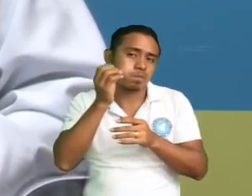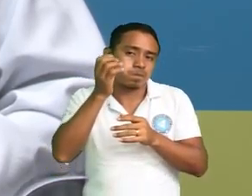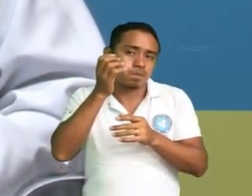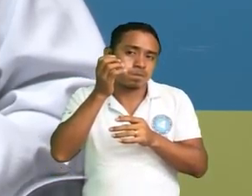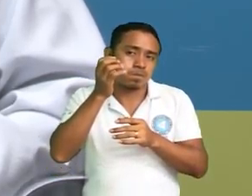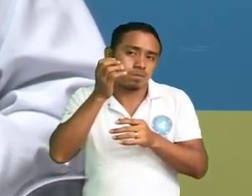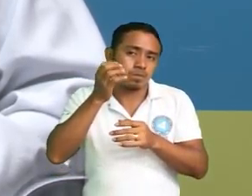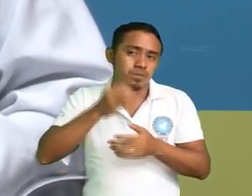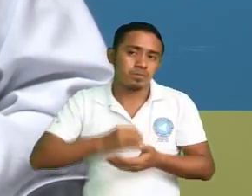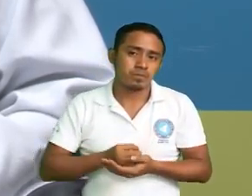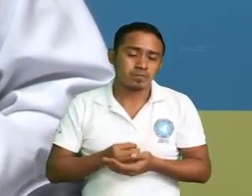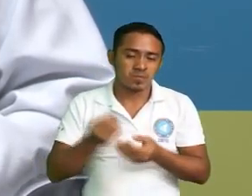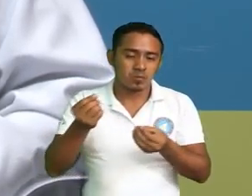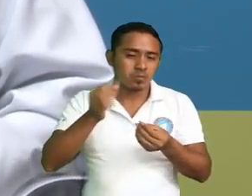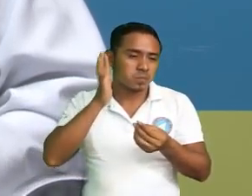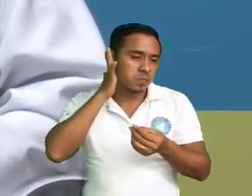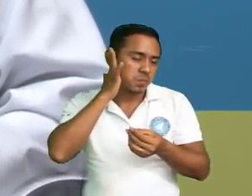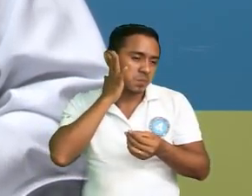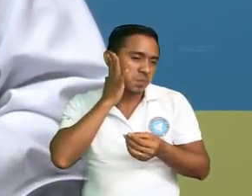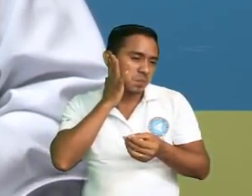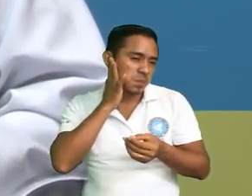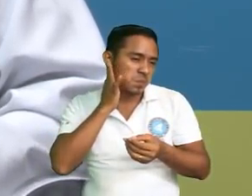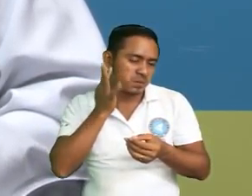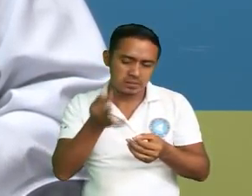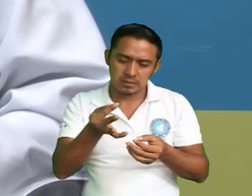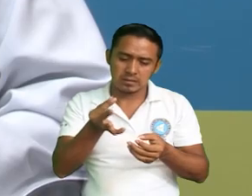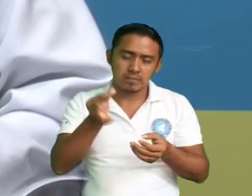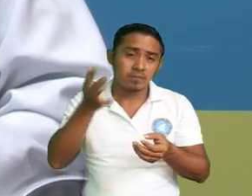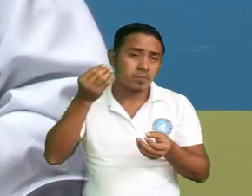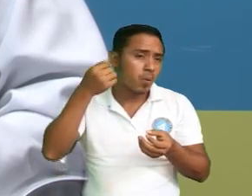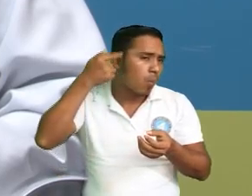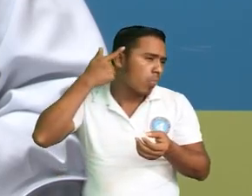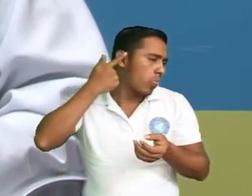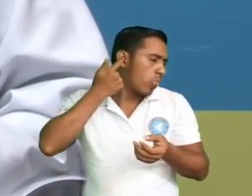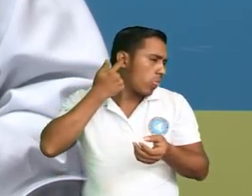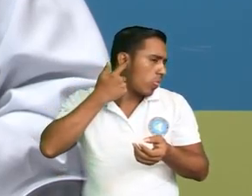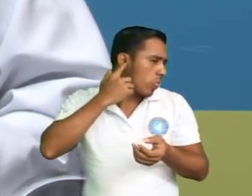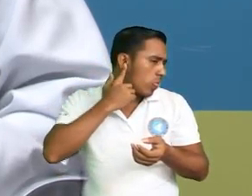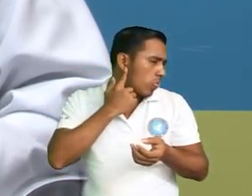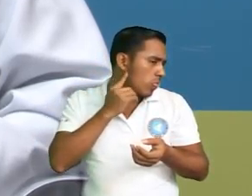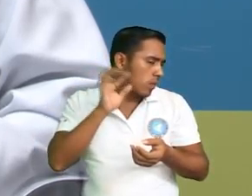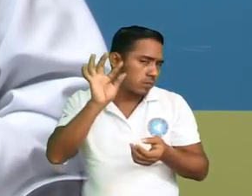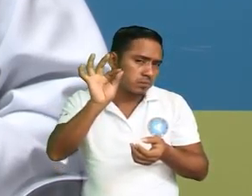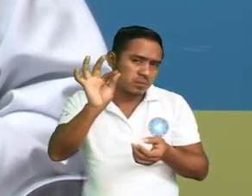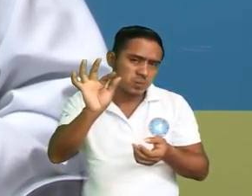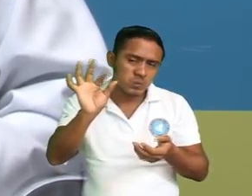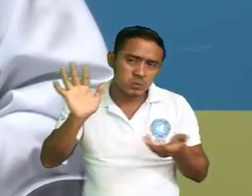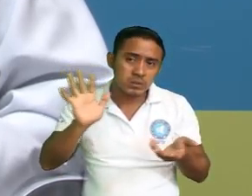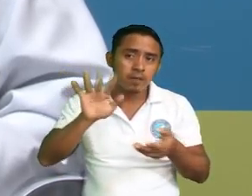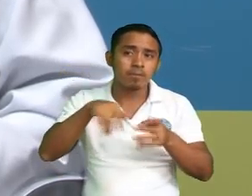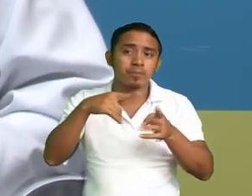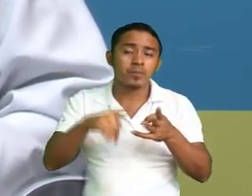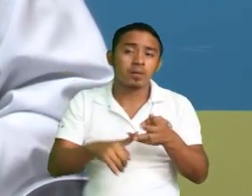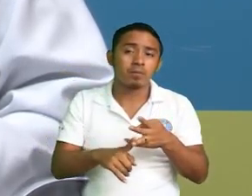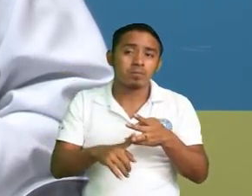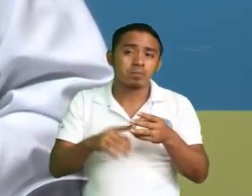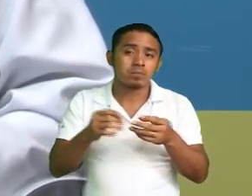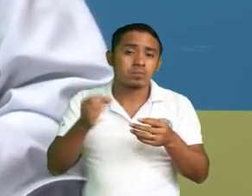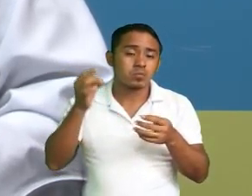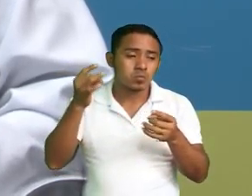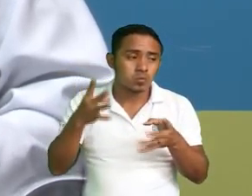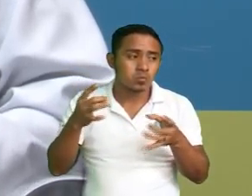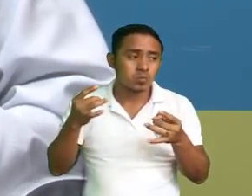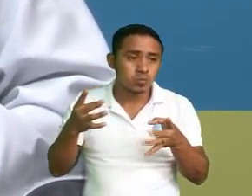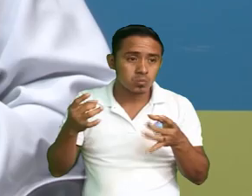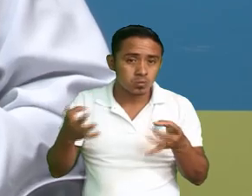aparece una como sudoración del conducto auditivo y por último viene el dolor,